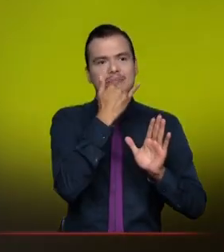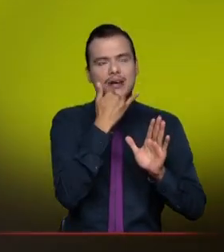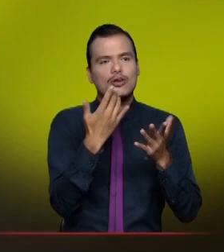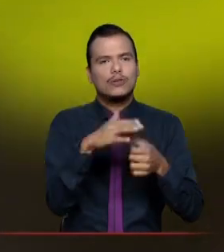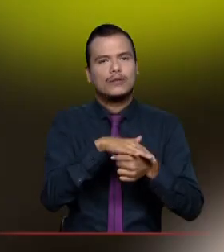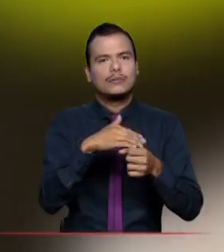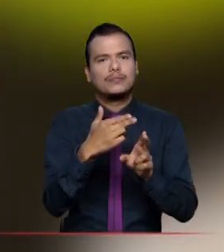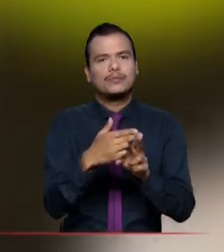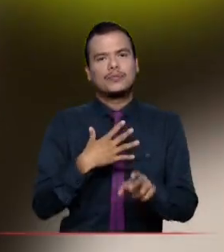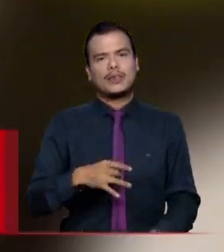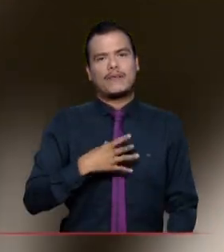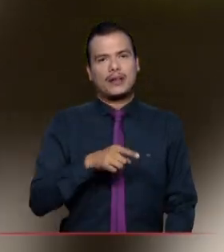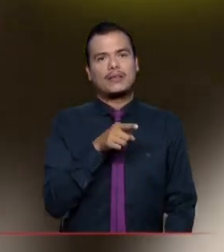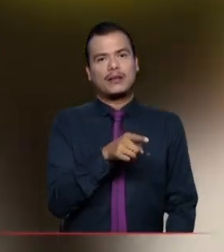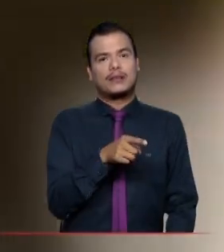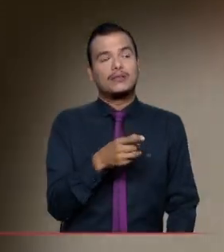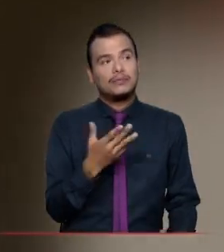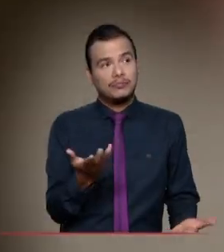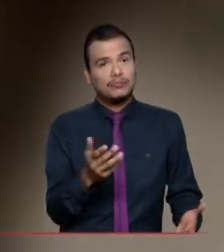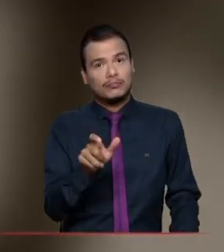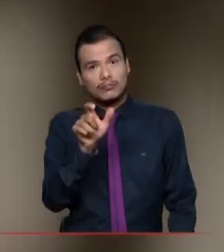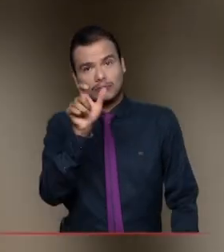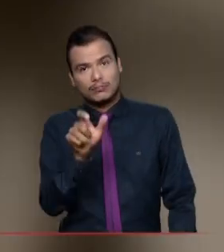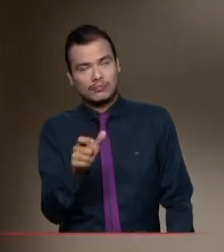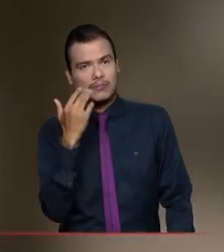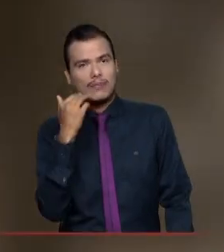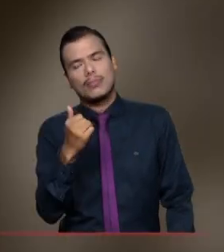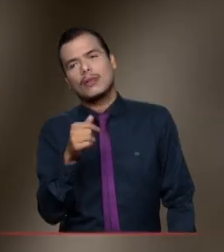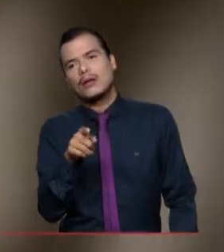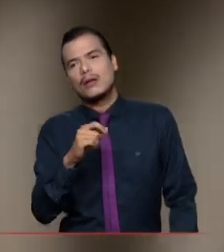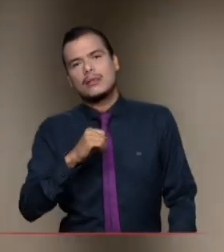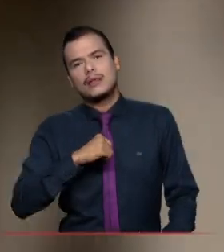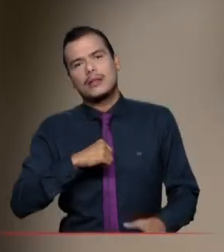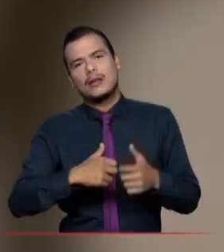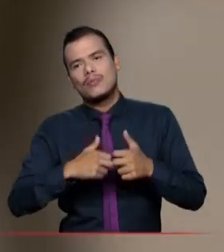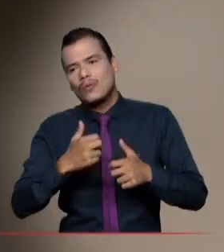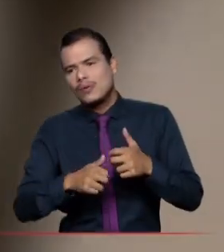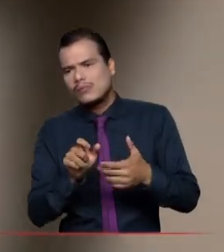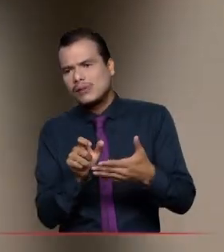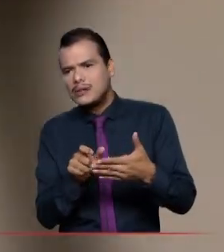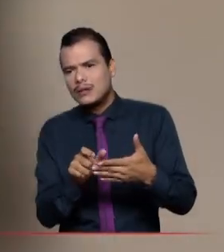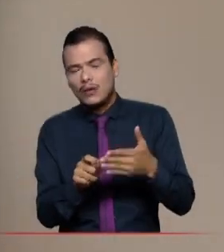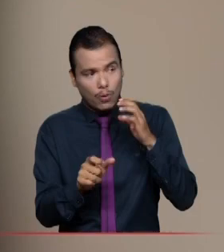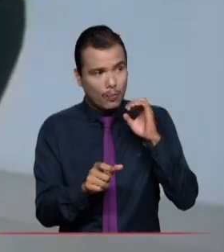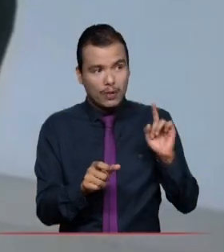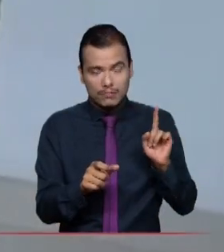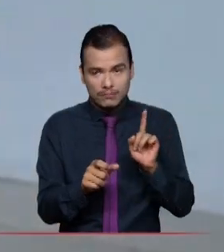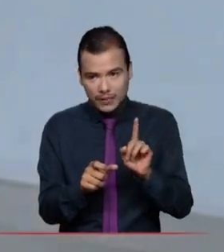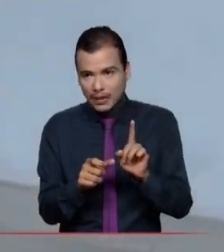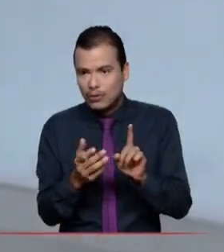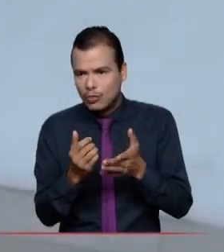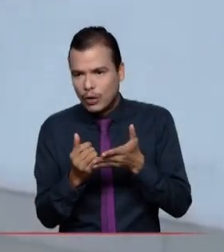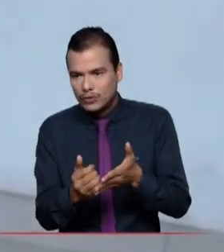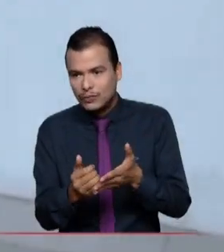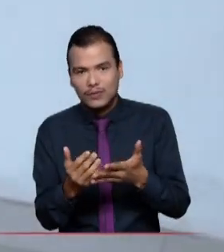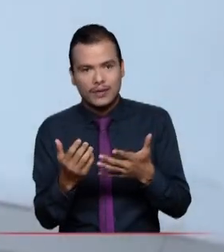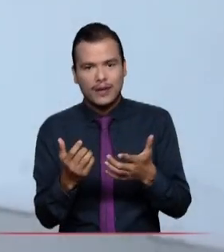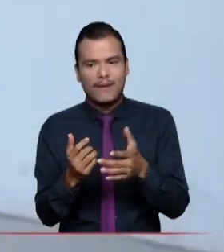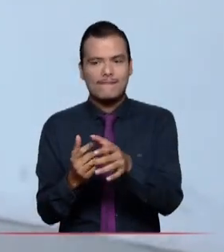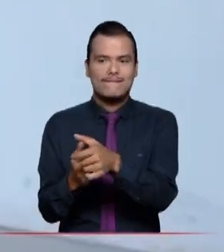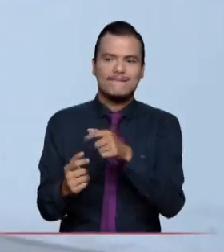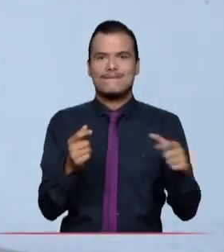el barrio San Fernando cuando ofrecía ayuda a una mujer con problemas en el cajero e intentó cambiar su tarjeta.